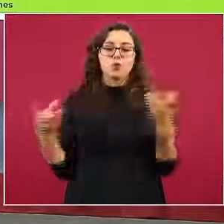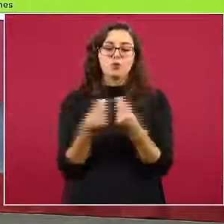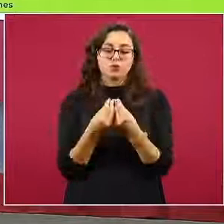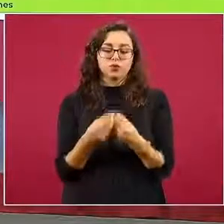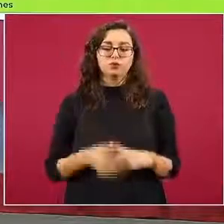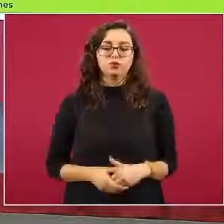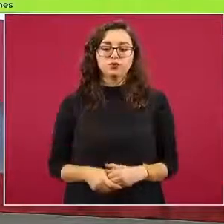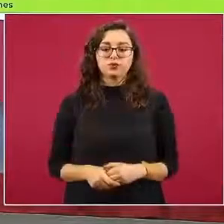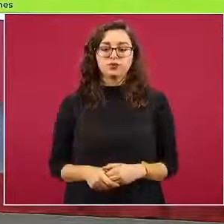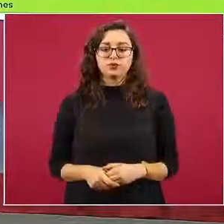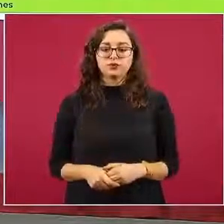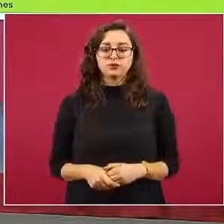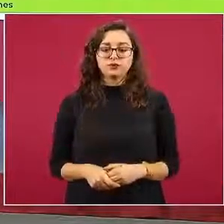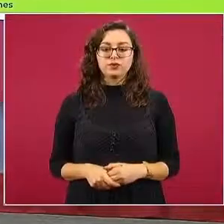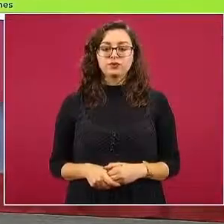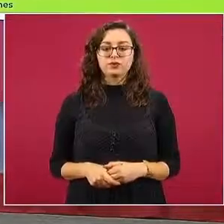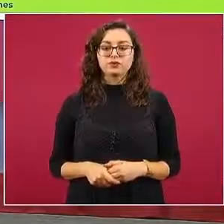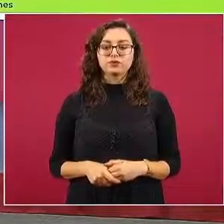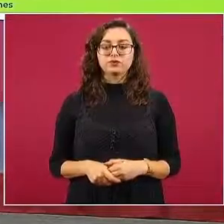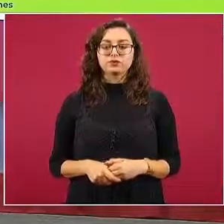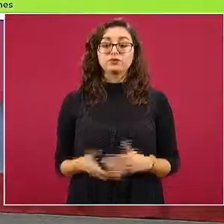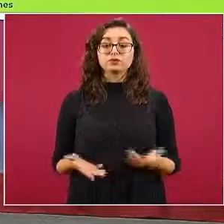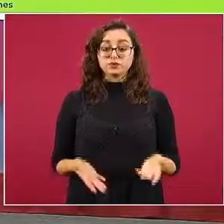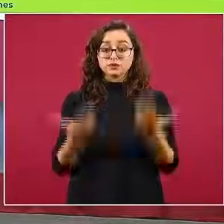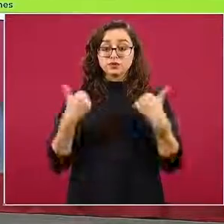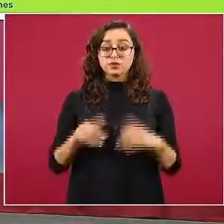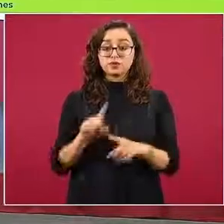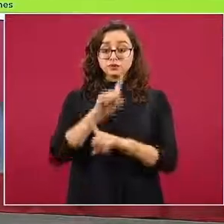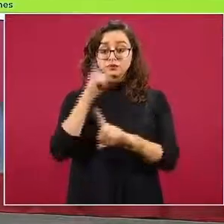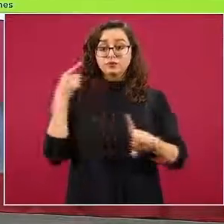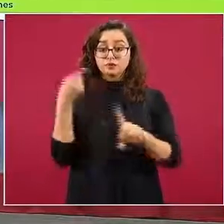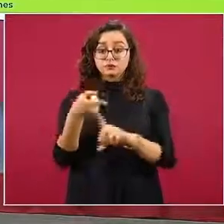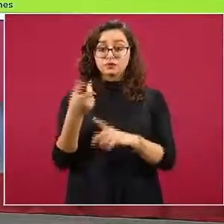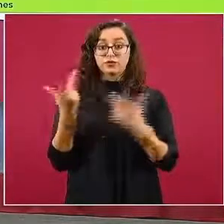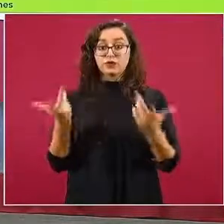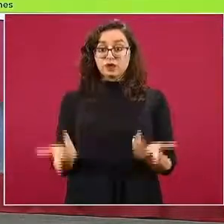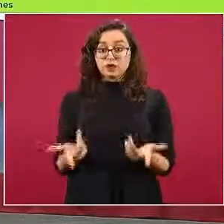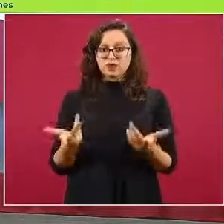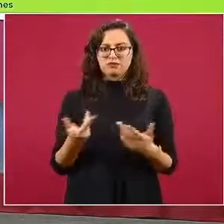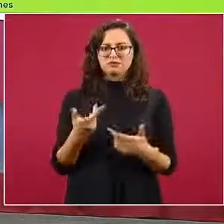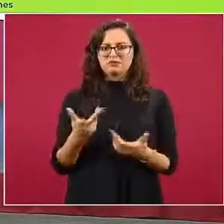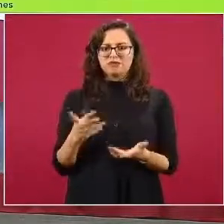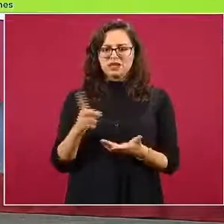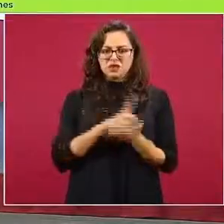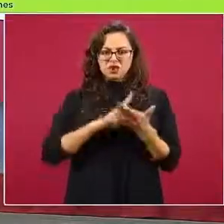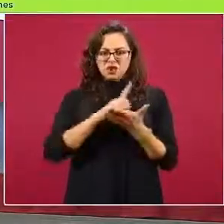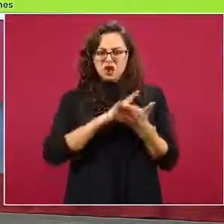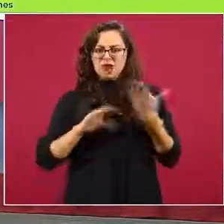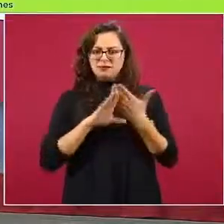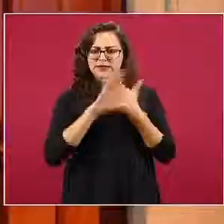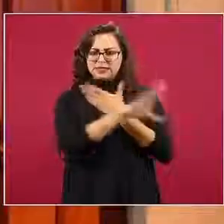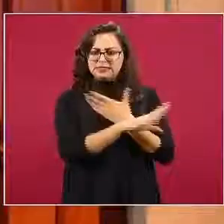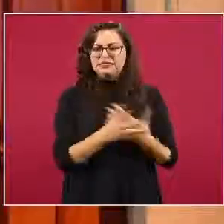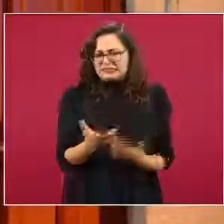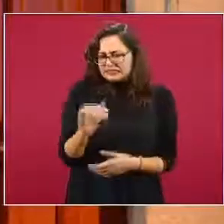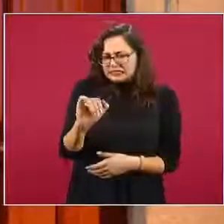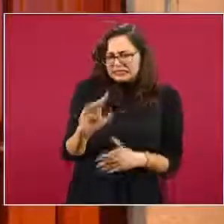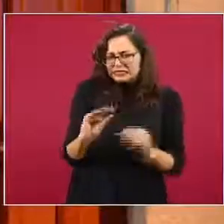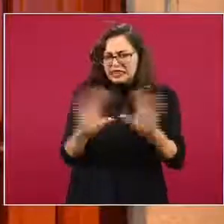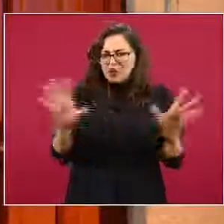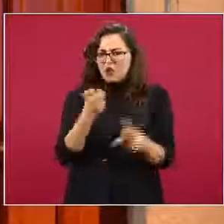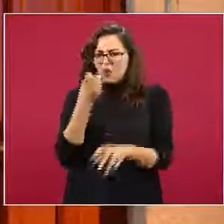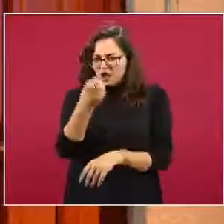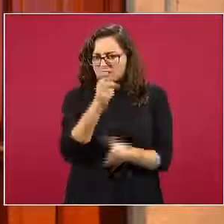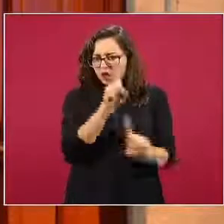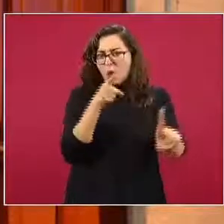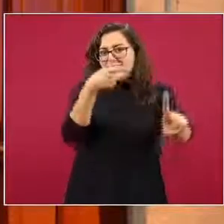eso, el objetivo general de la estrategia va más allá de vamos a disminuir todos los consumos. Claro que es el objetivo y a dónde queremos llegar, pero para